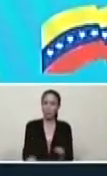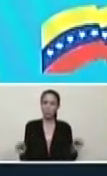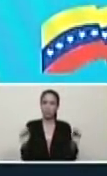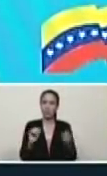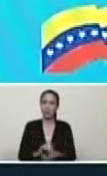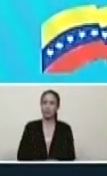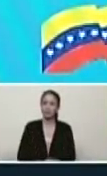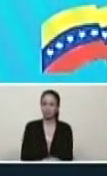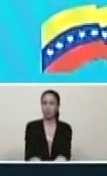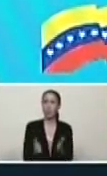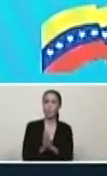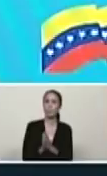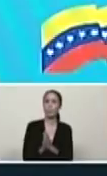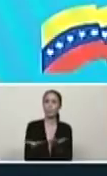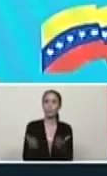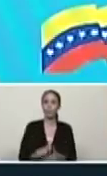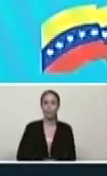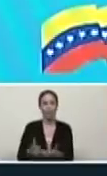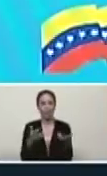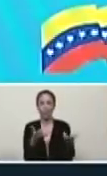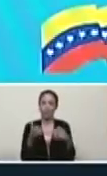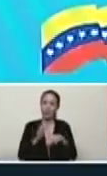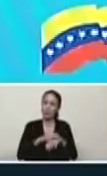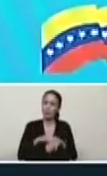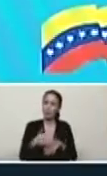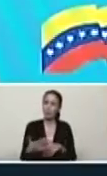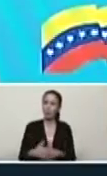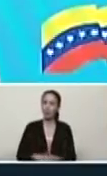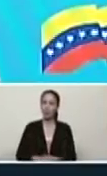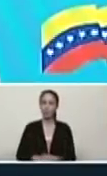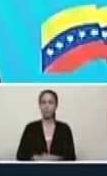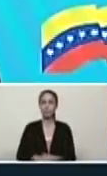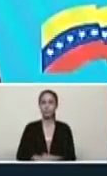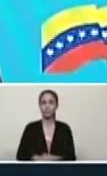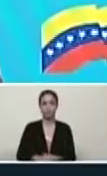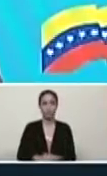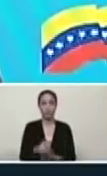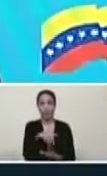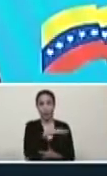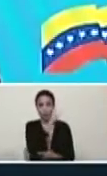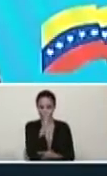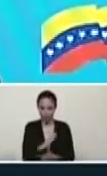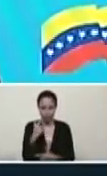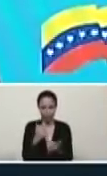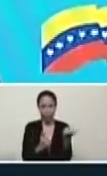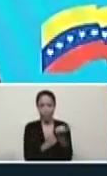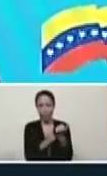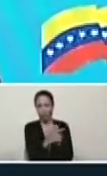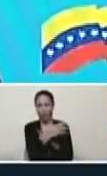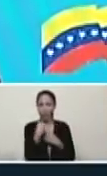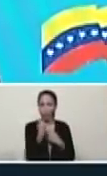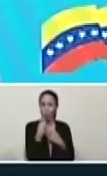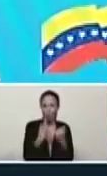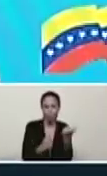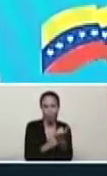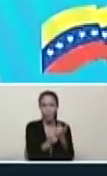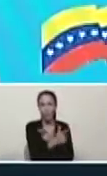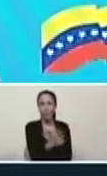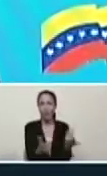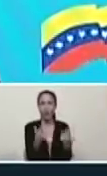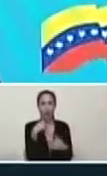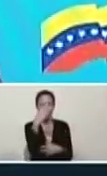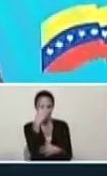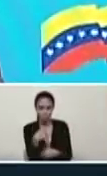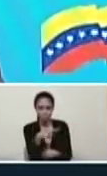¿Con quién cuenta Bolsonaro para una guerra? ¿Con el pueblo de Brasil? ¿Con la juventud brasilera? ¿Con los